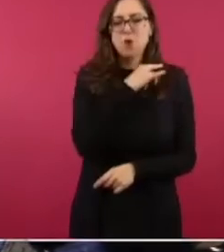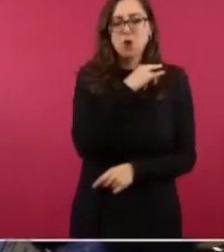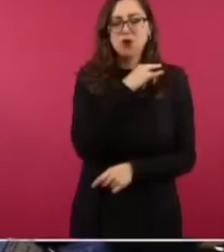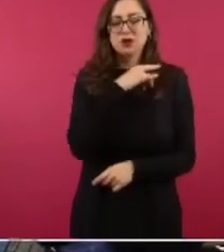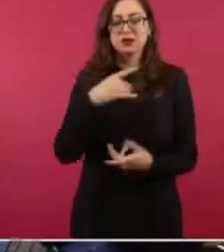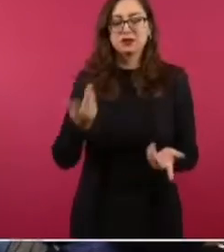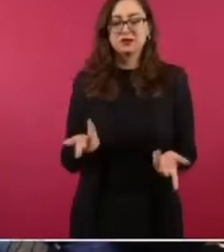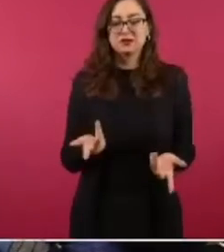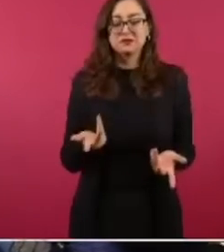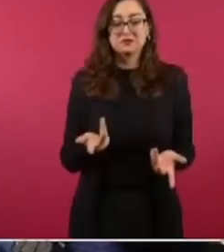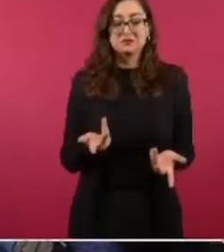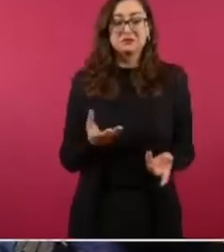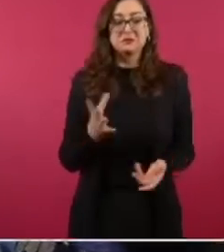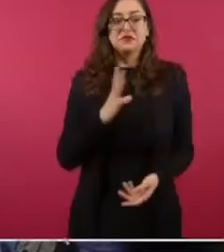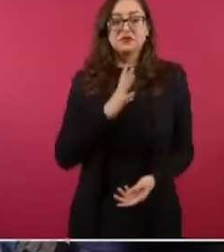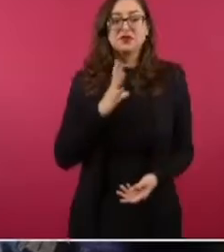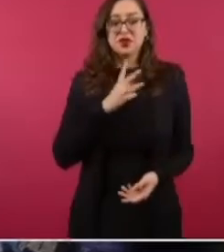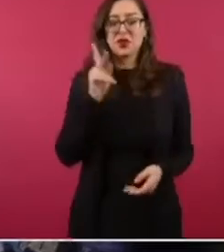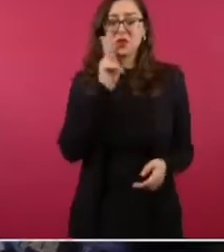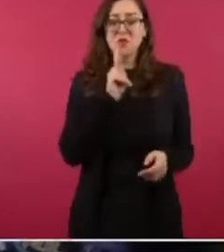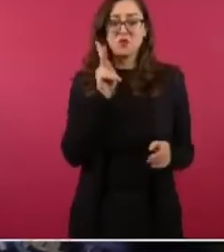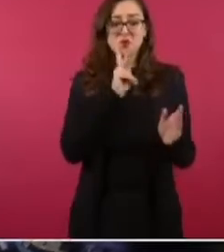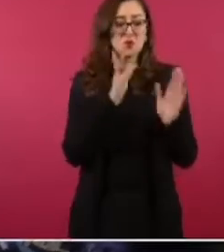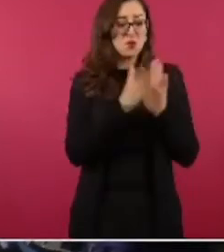Pruebas, todas.